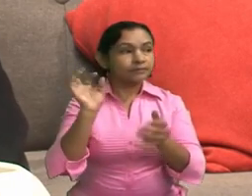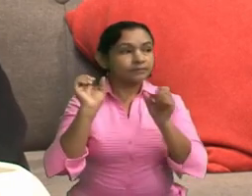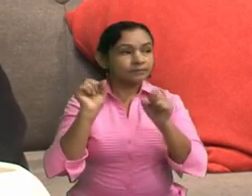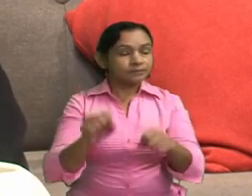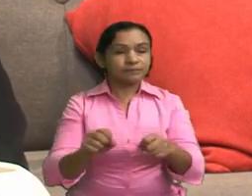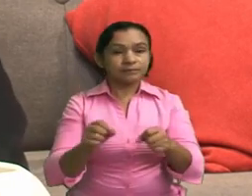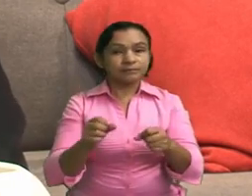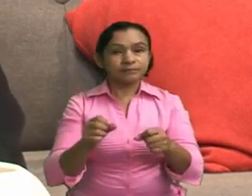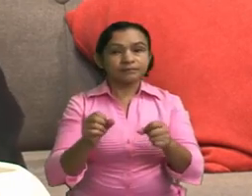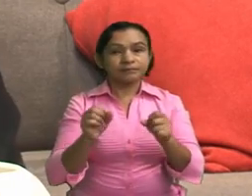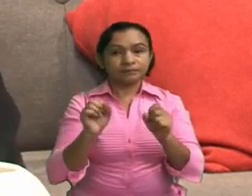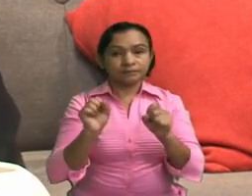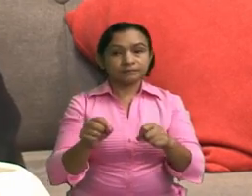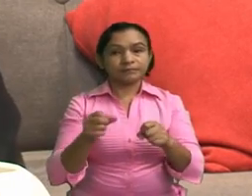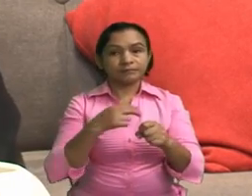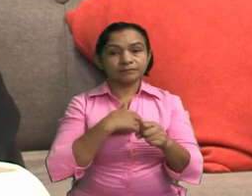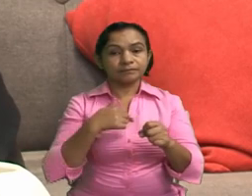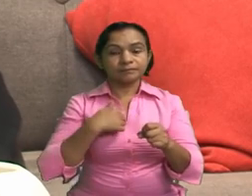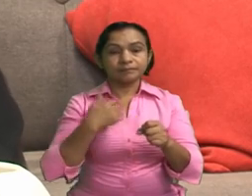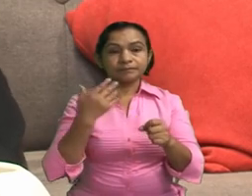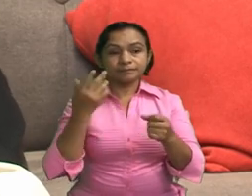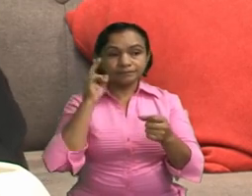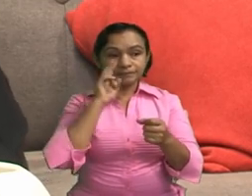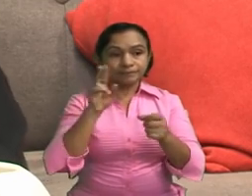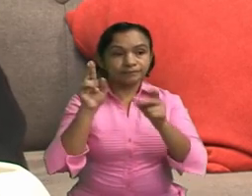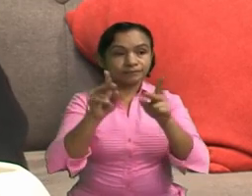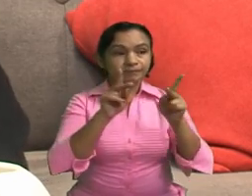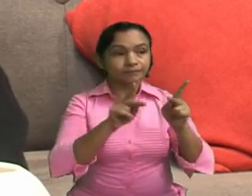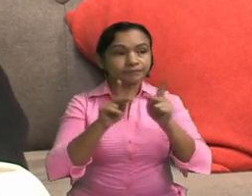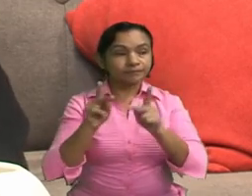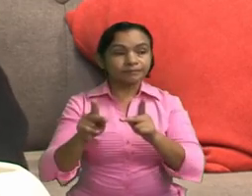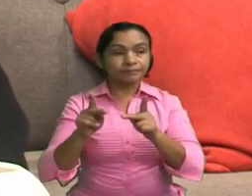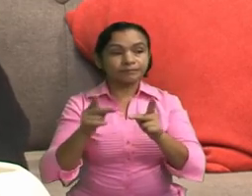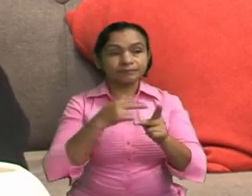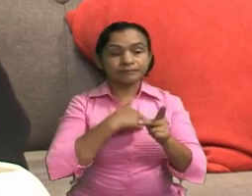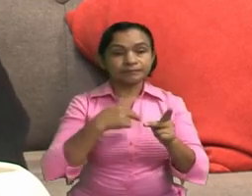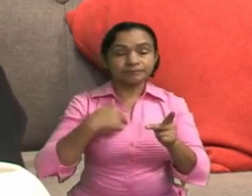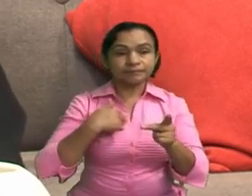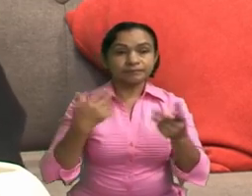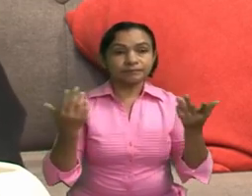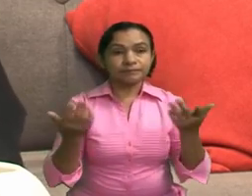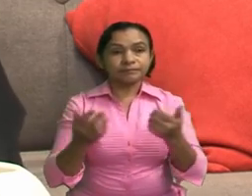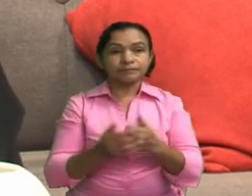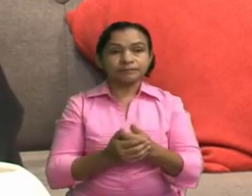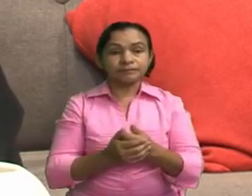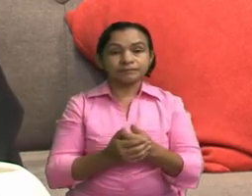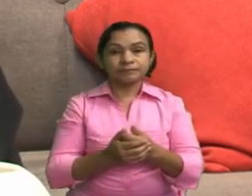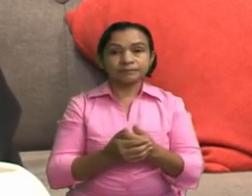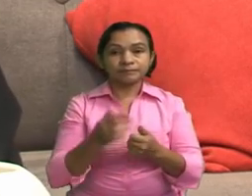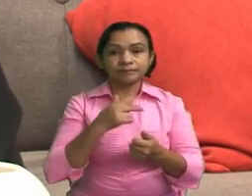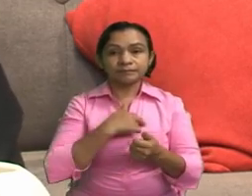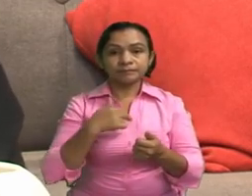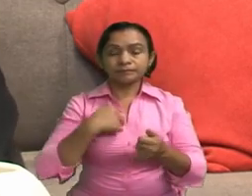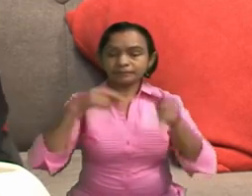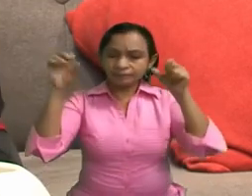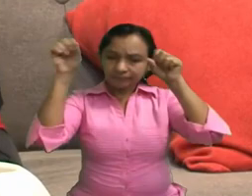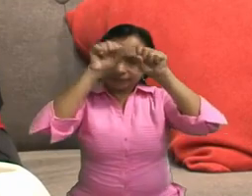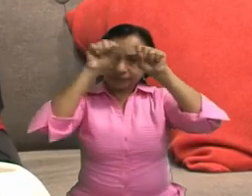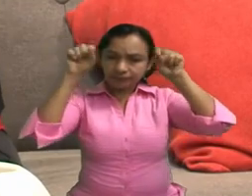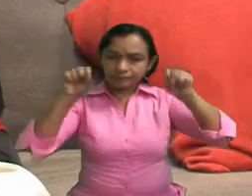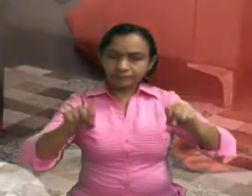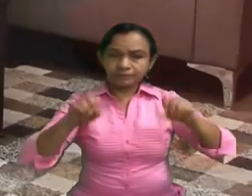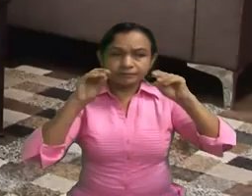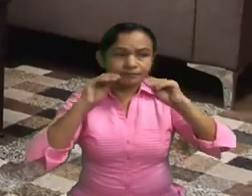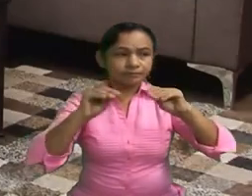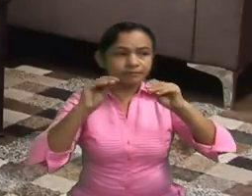rendimiento para que también pueda ser atractivo y que la gente también crea su conciencia. ¿Habría capacitación en este sentido? Ah, no, por supuesto. Bueno, hay